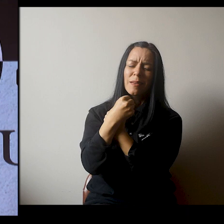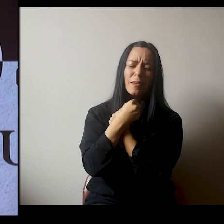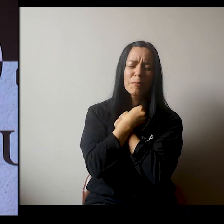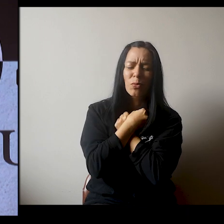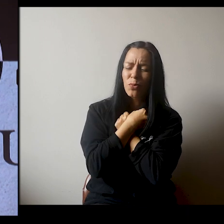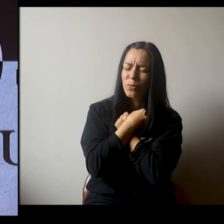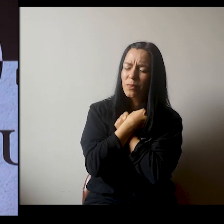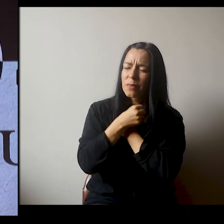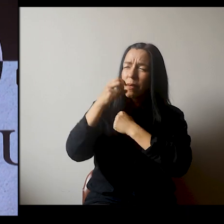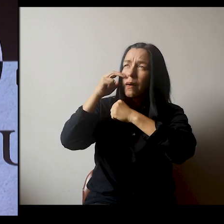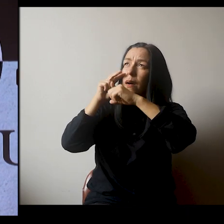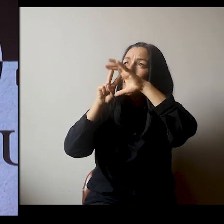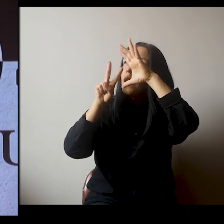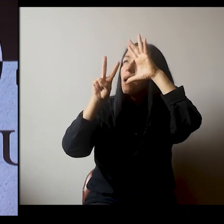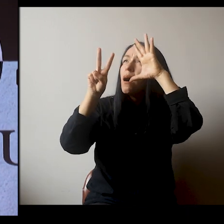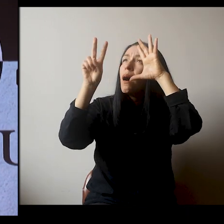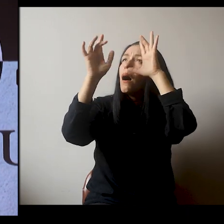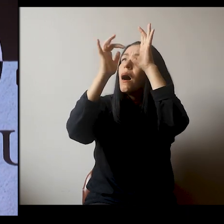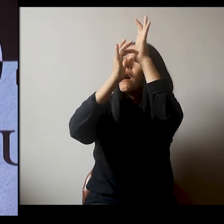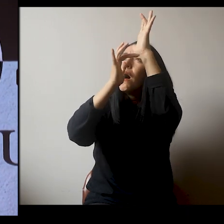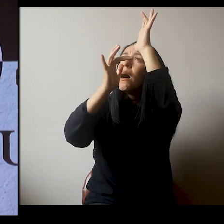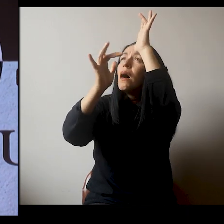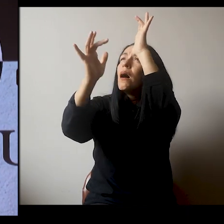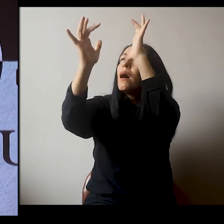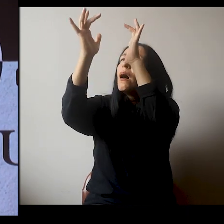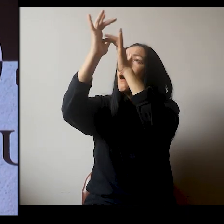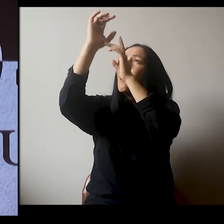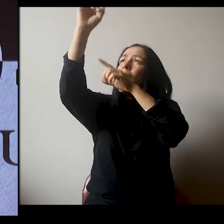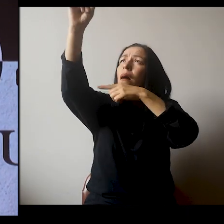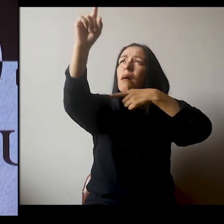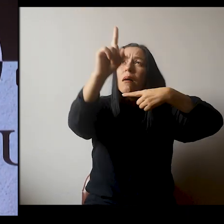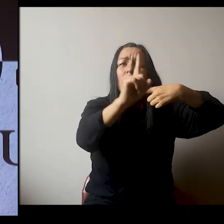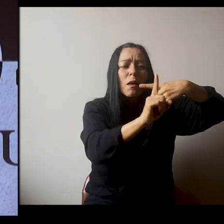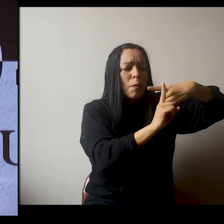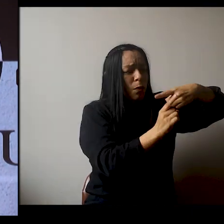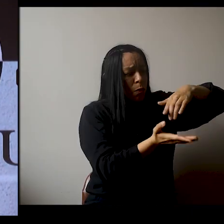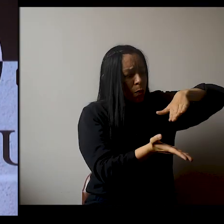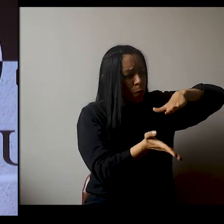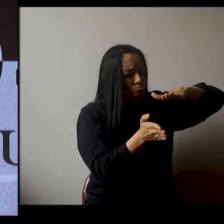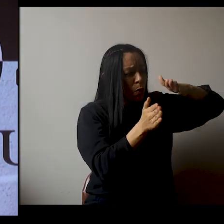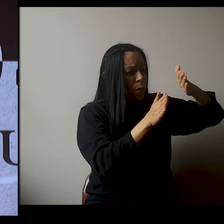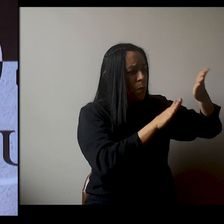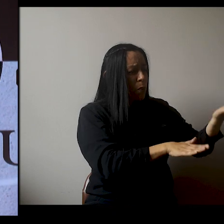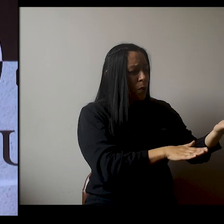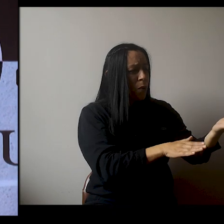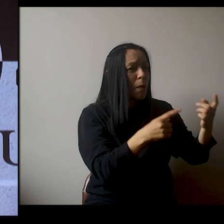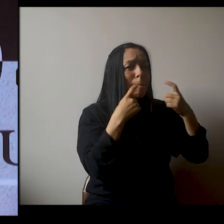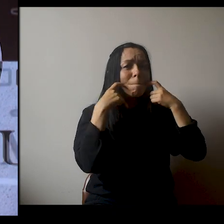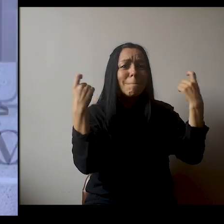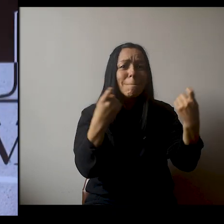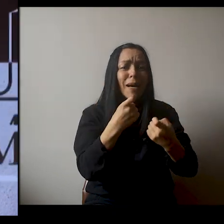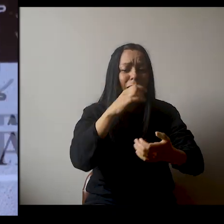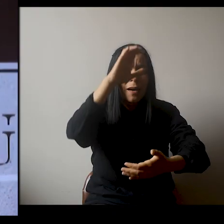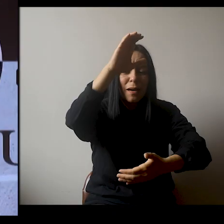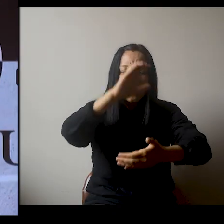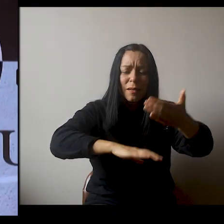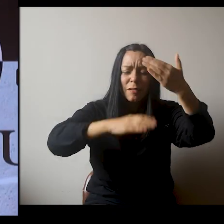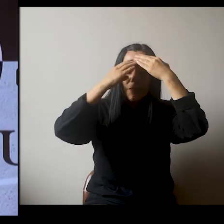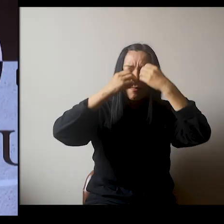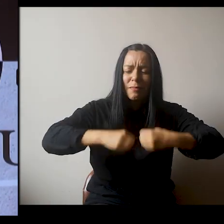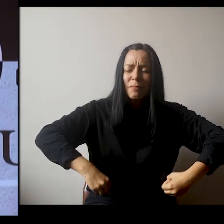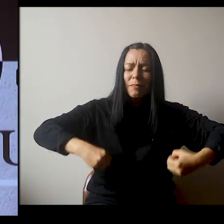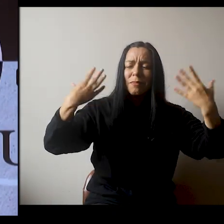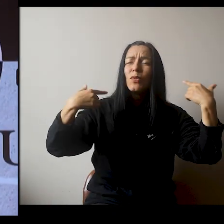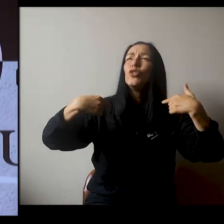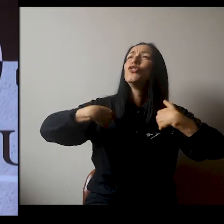por tu amor revelado en Jesús cuando murió en esa cruz por mis